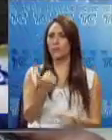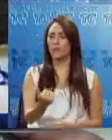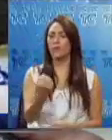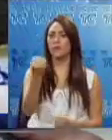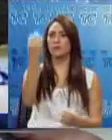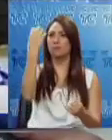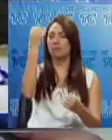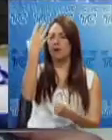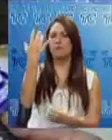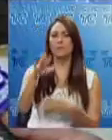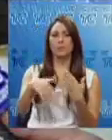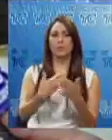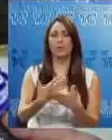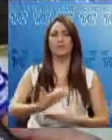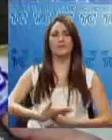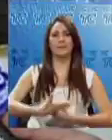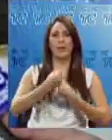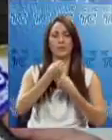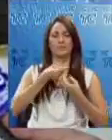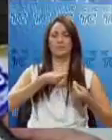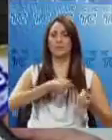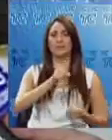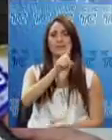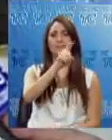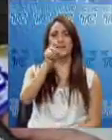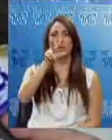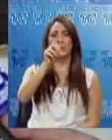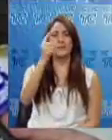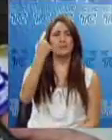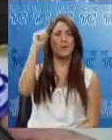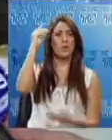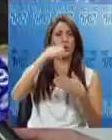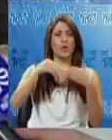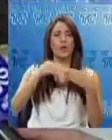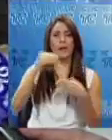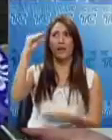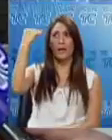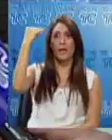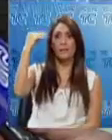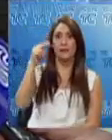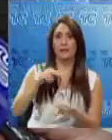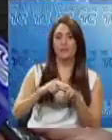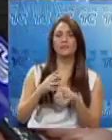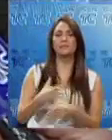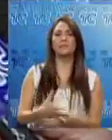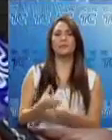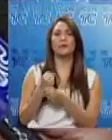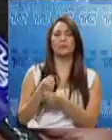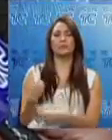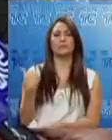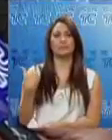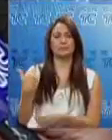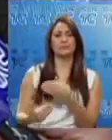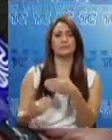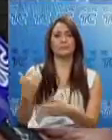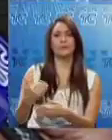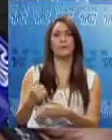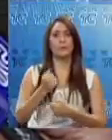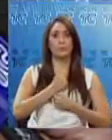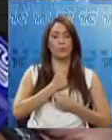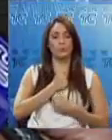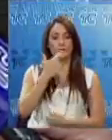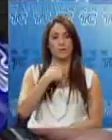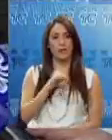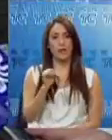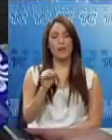kit de transporte según una inversión de más de 120 millones de dólares, la seguridad que se viene para el dueño del vehículo y